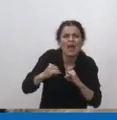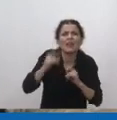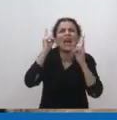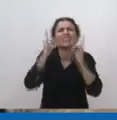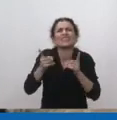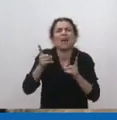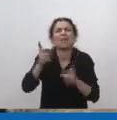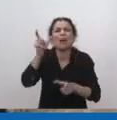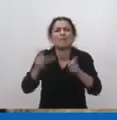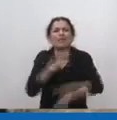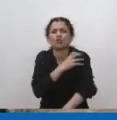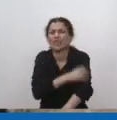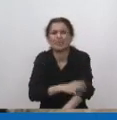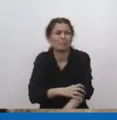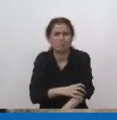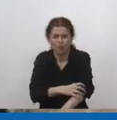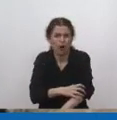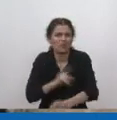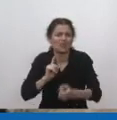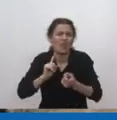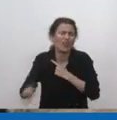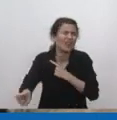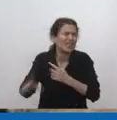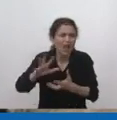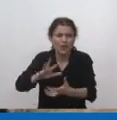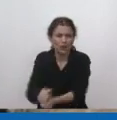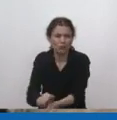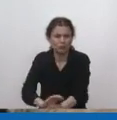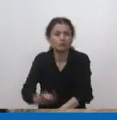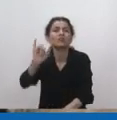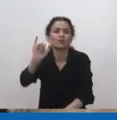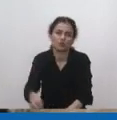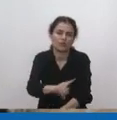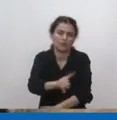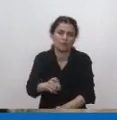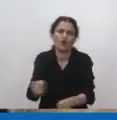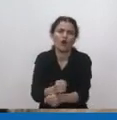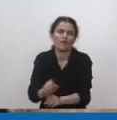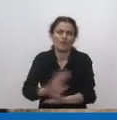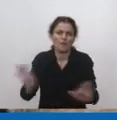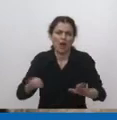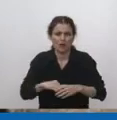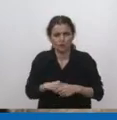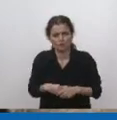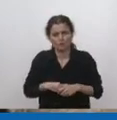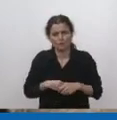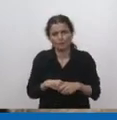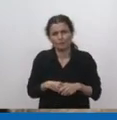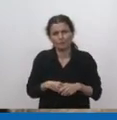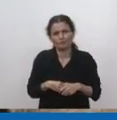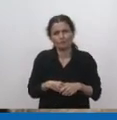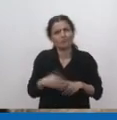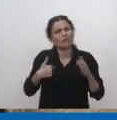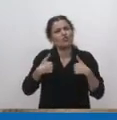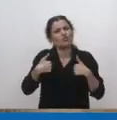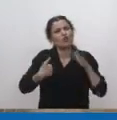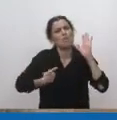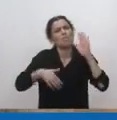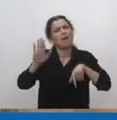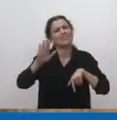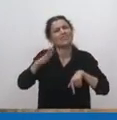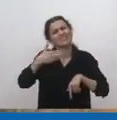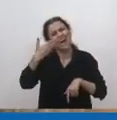más vulnerables de nuestra sociedad. Y voy a referirme